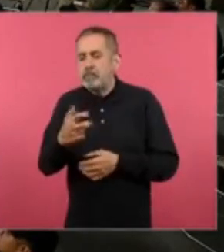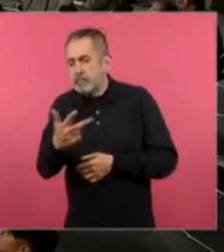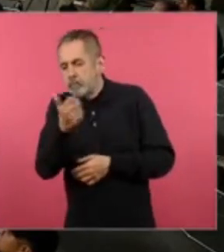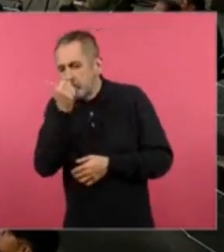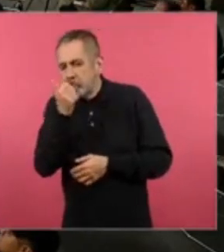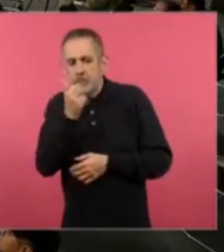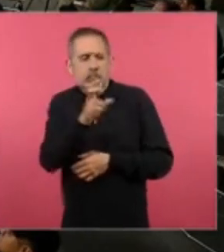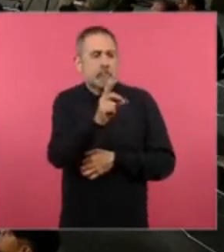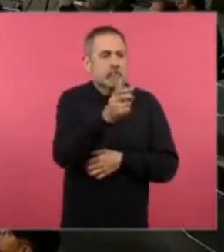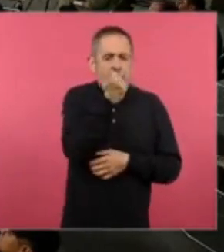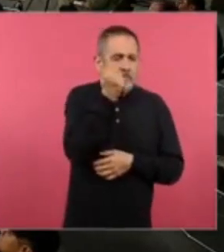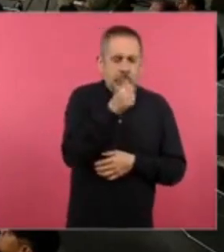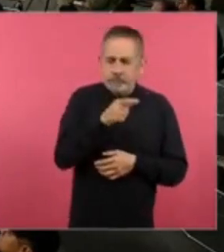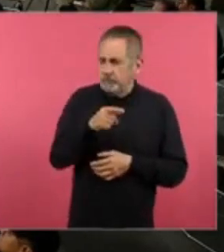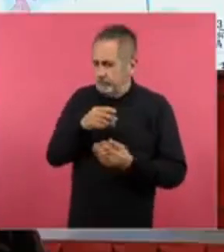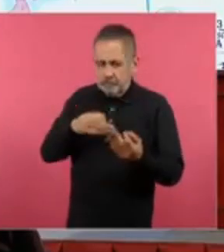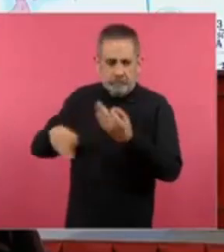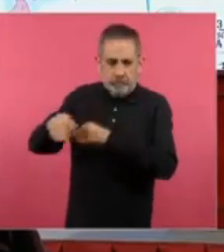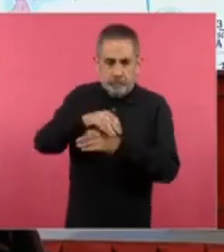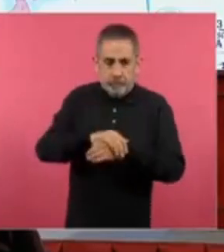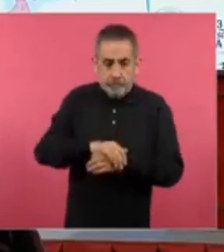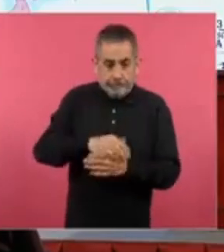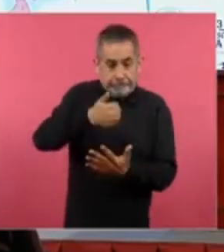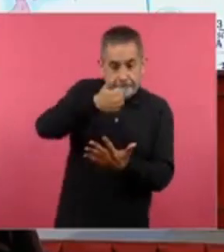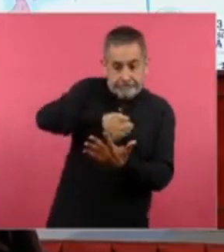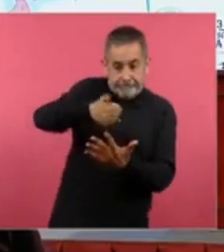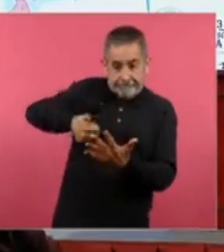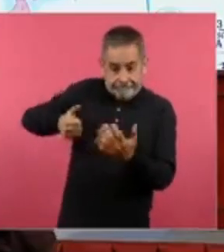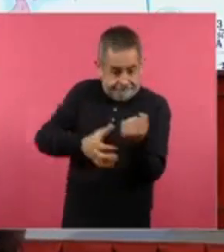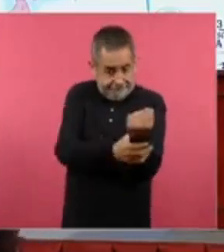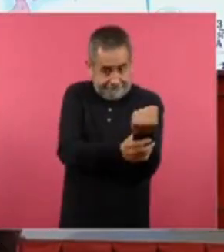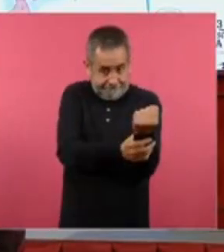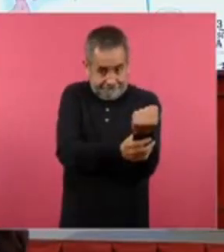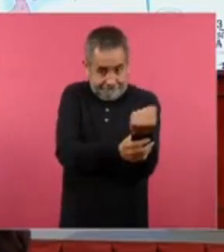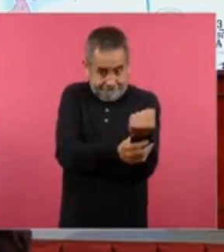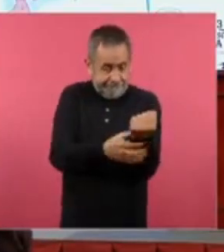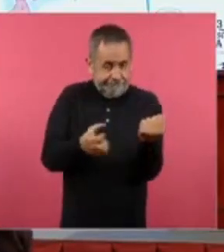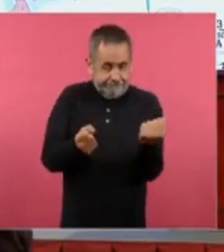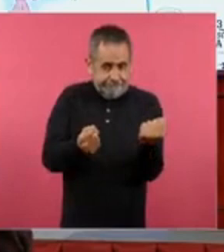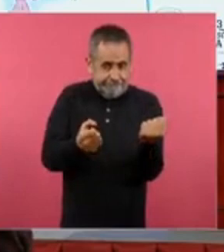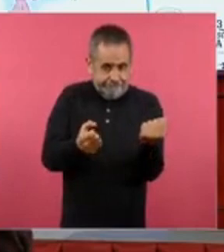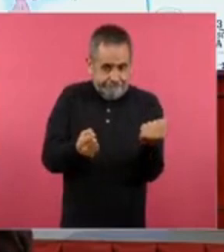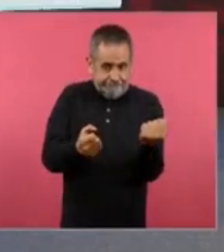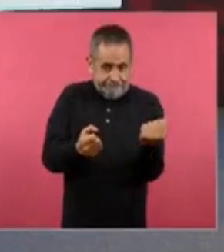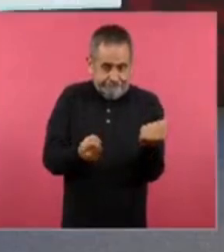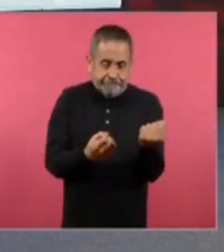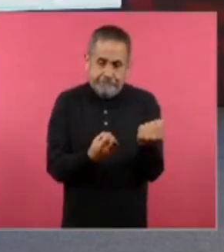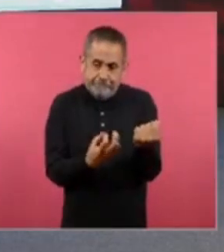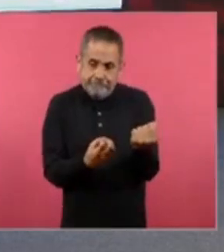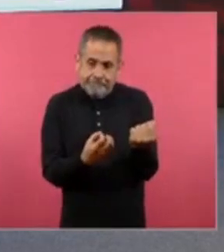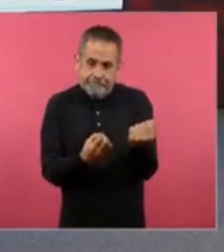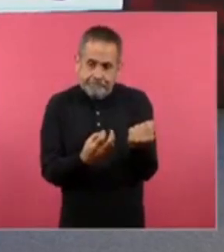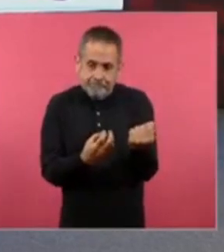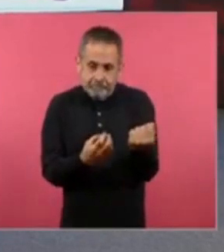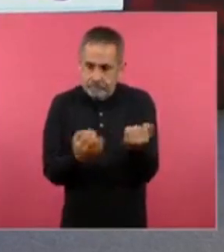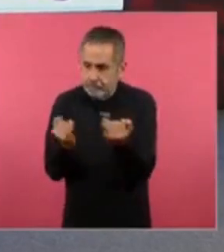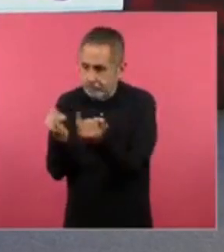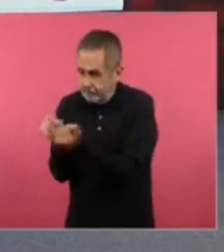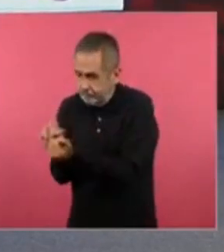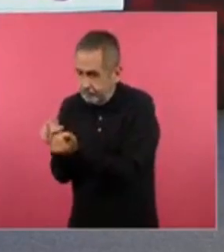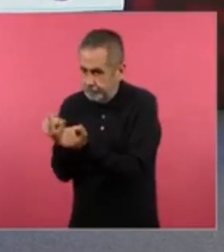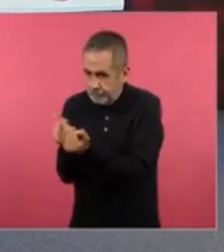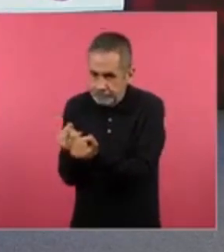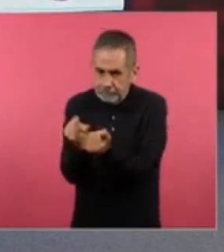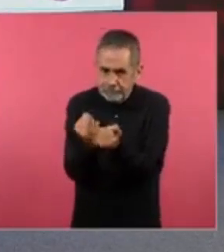tenemos 30 alumnos en el grupo, cada uno se toma el pulso. Bueno, vamos a ver esas regularidades y también